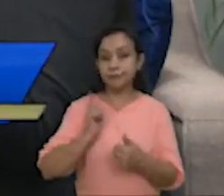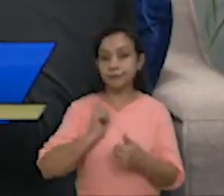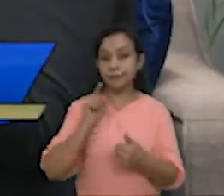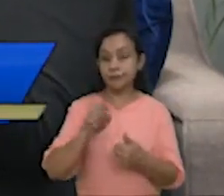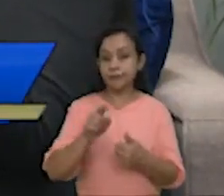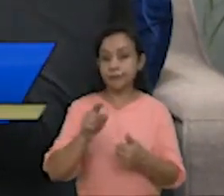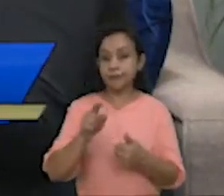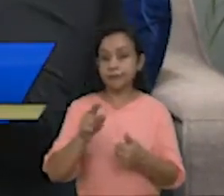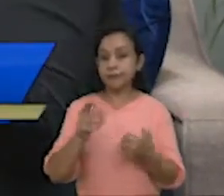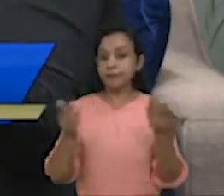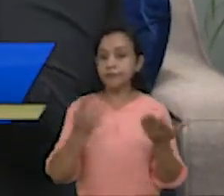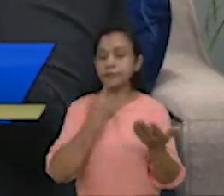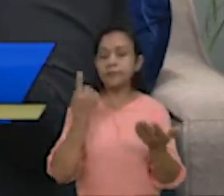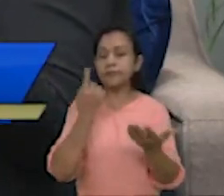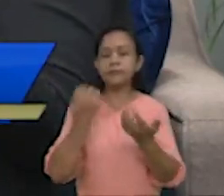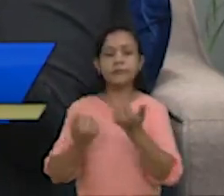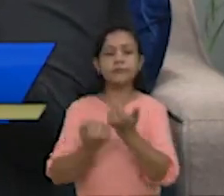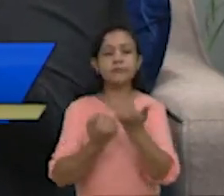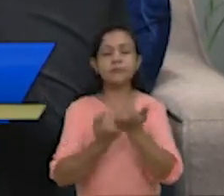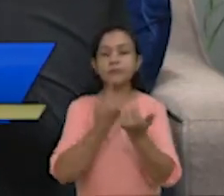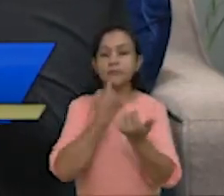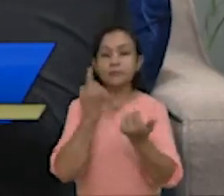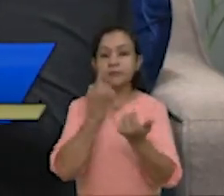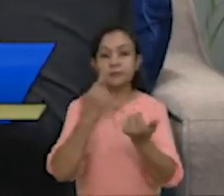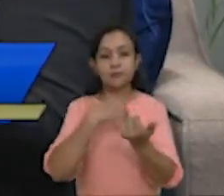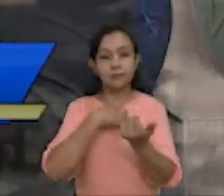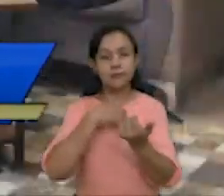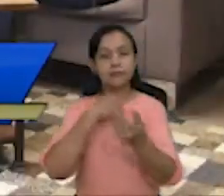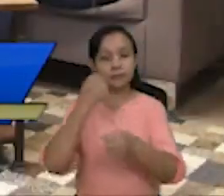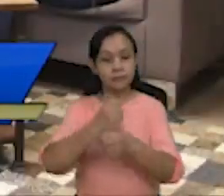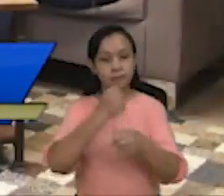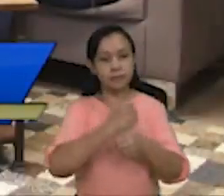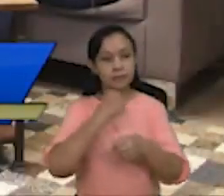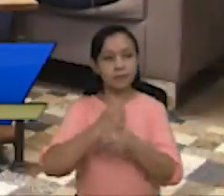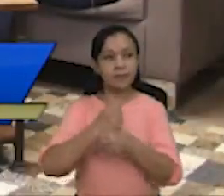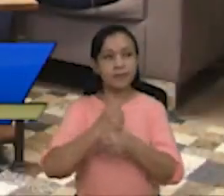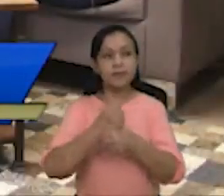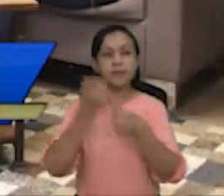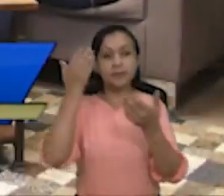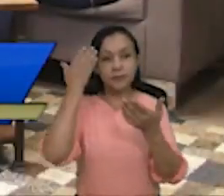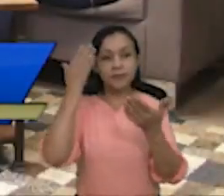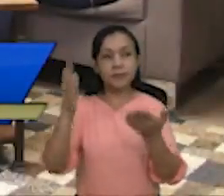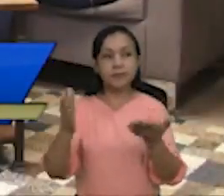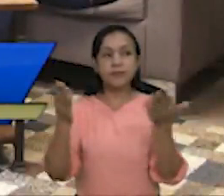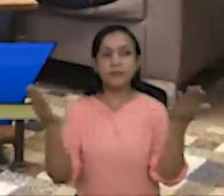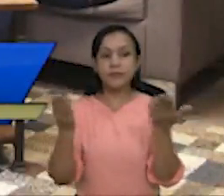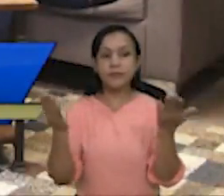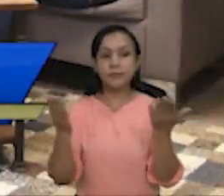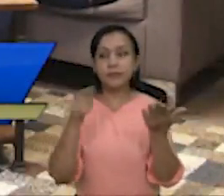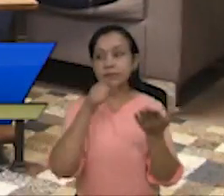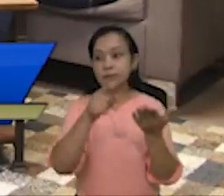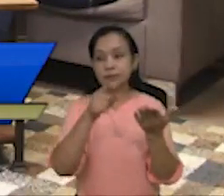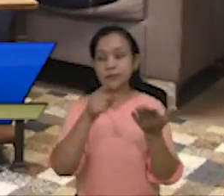José Leonel dice, ¿quién lo financia? Nosotros, los que trabajamos en esto, sabemos de que cuando vos tenés